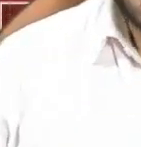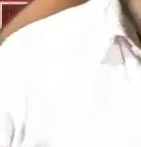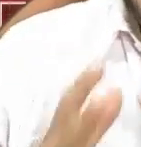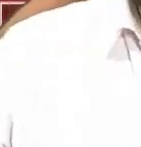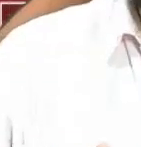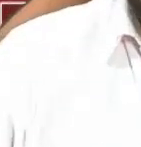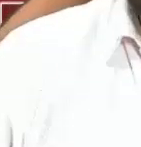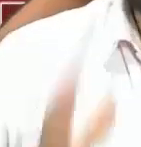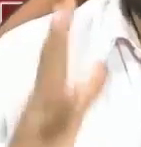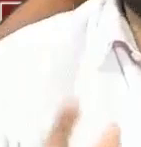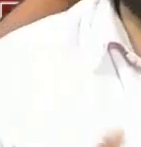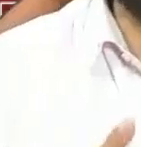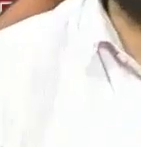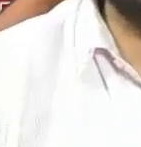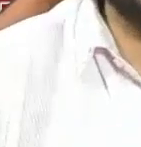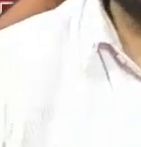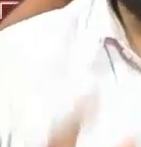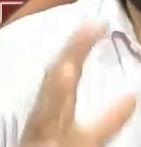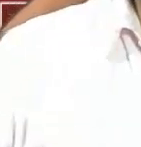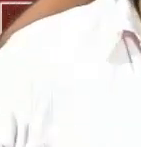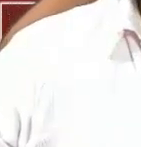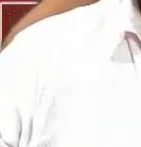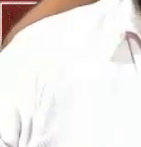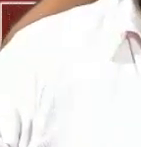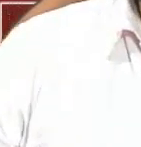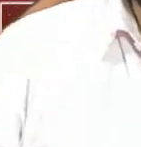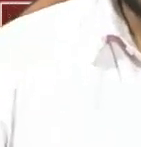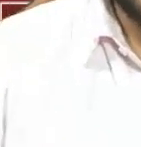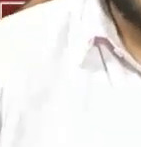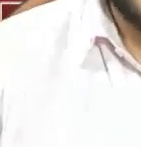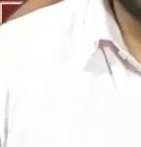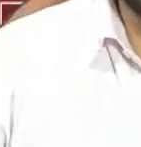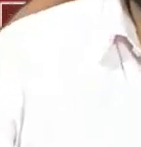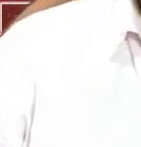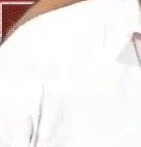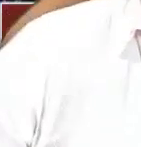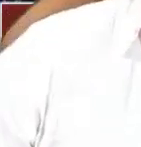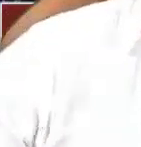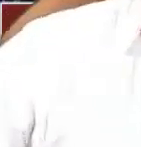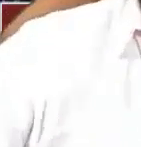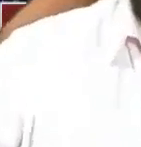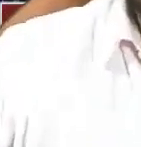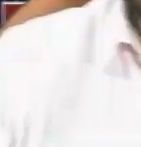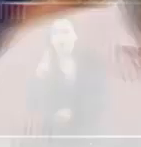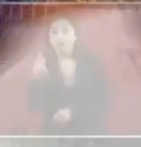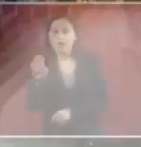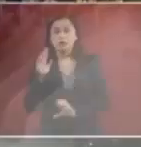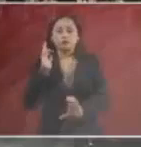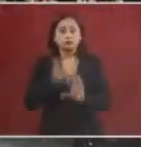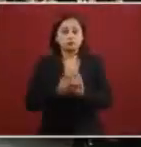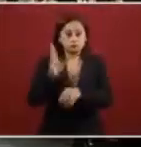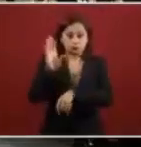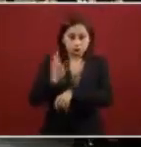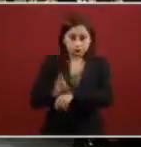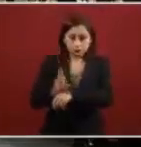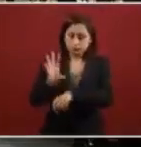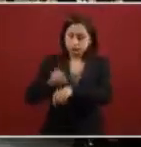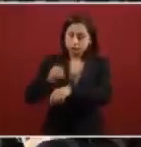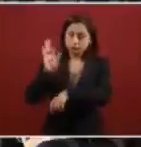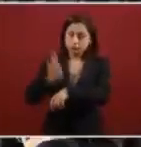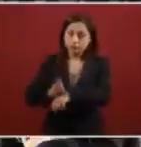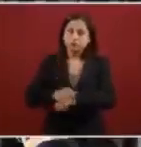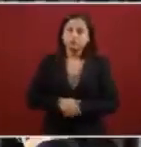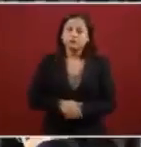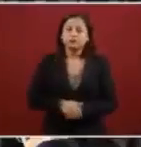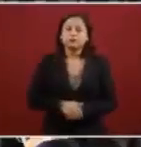atención y ahorita amigos no nos va a relatar marcelo ebrard el secretario de relaciones exteriores a continuación con su permiso señor